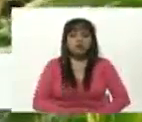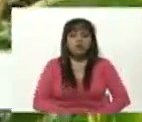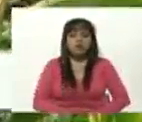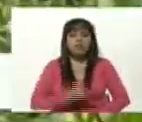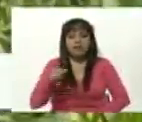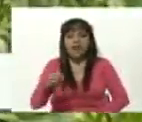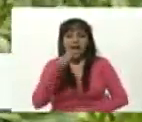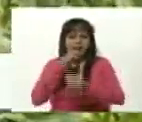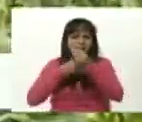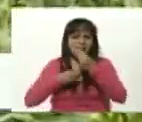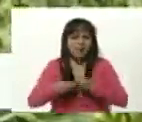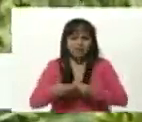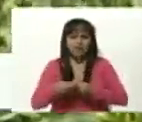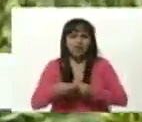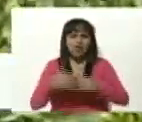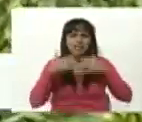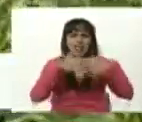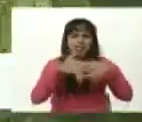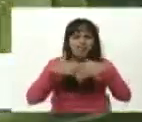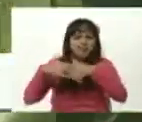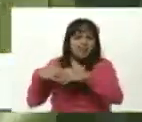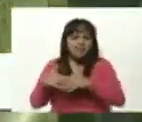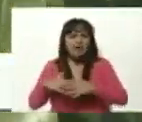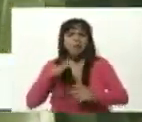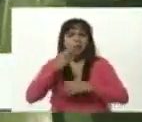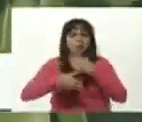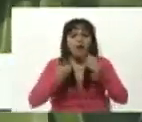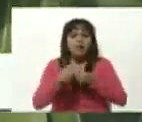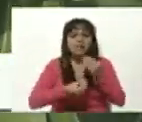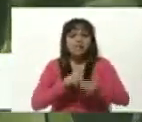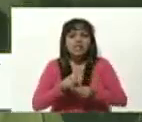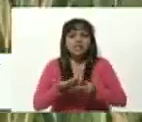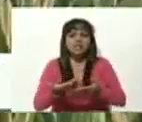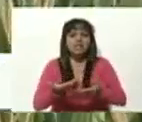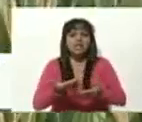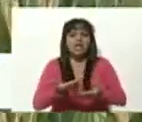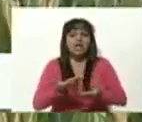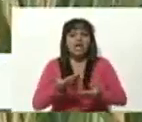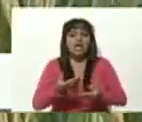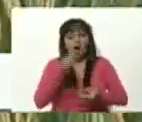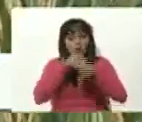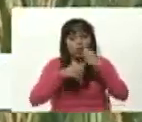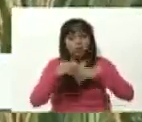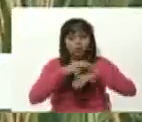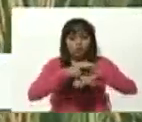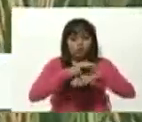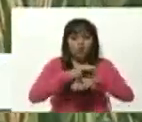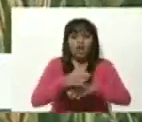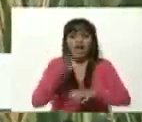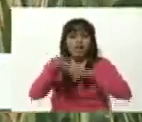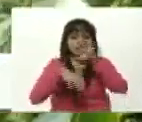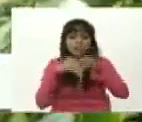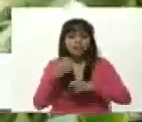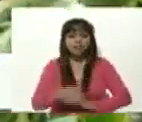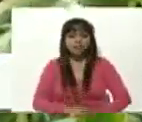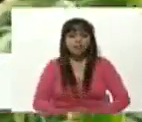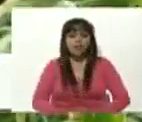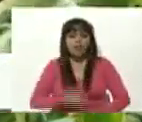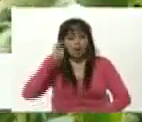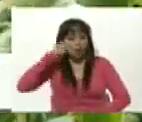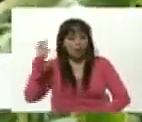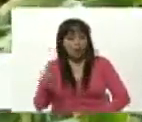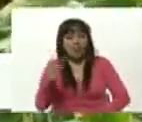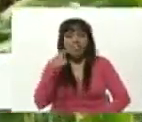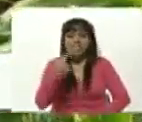de alimento concentrado, la industria ABA, para la producción de proteína animal. Porque en Guárico, sin duda alguna, señor presidente,